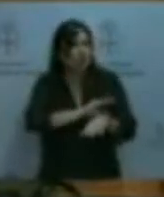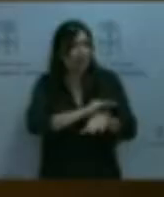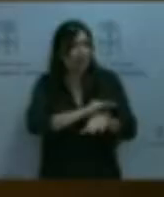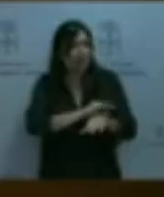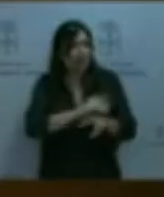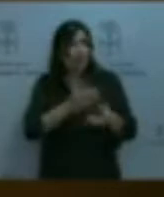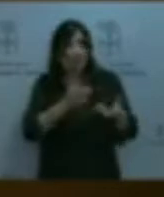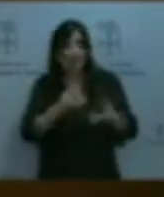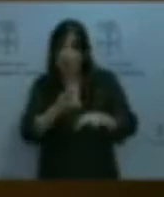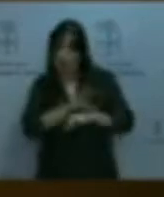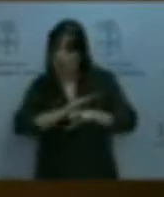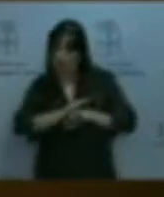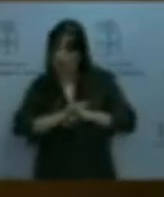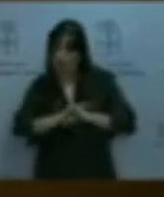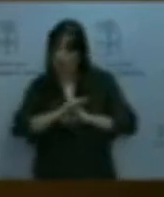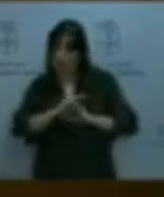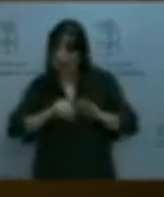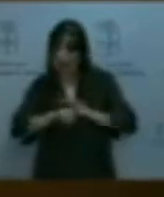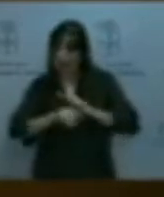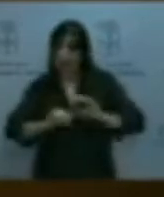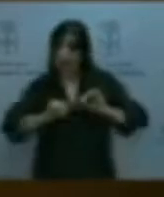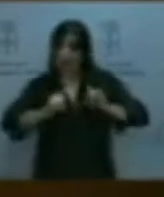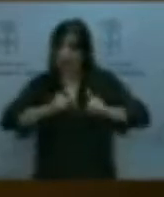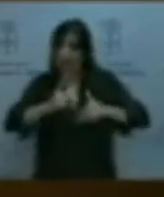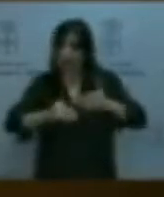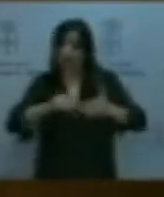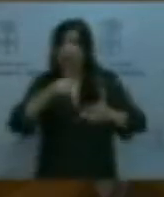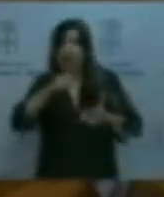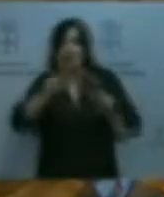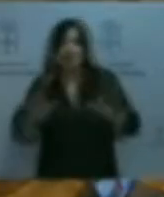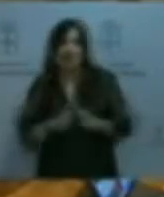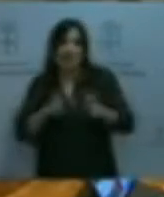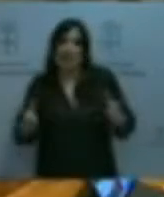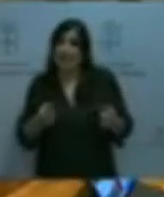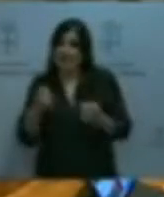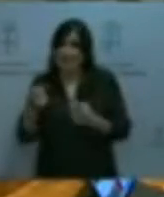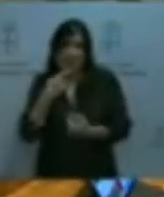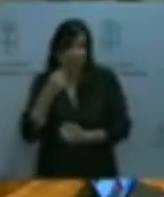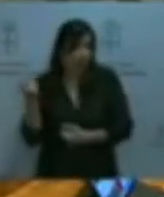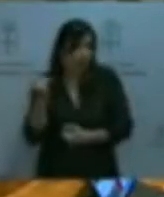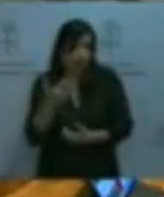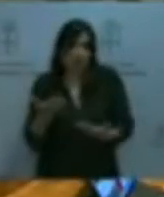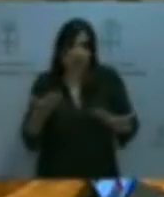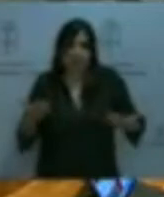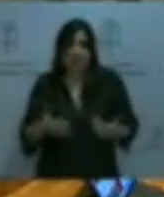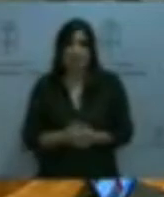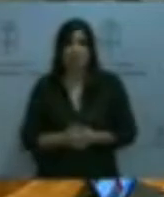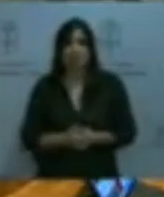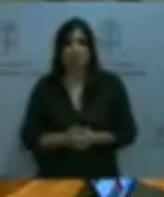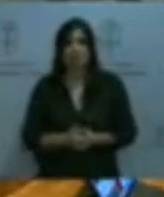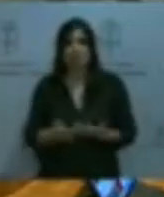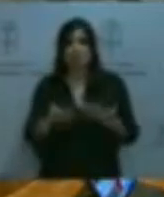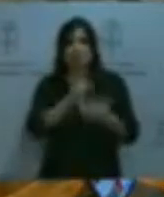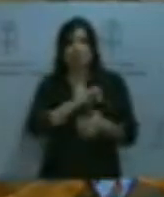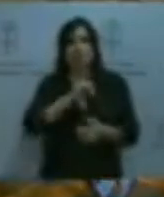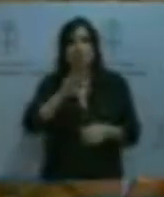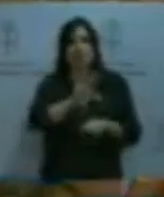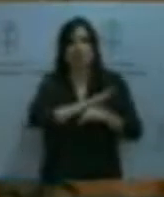de la formación profesional dual en la especialidad de soldadura gracias gracias al señor consejero señora garcía tiene la